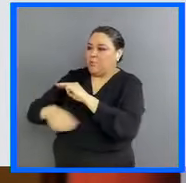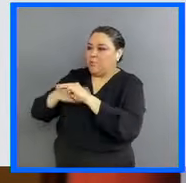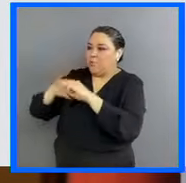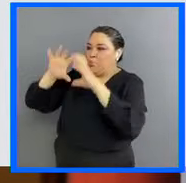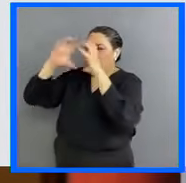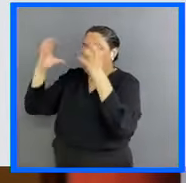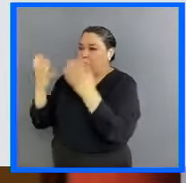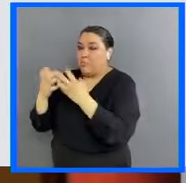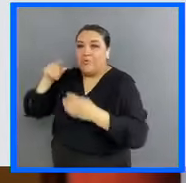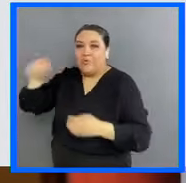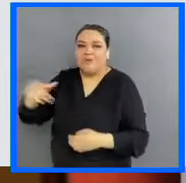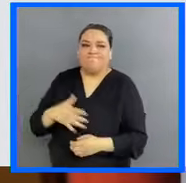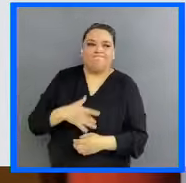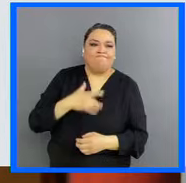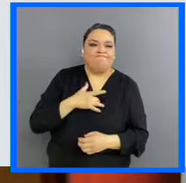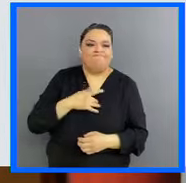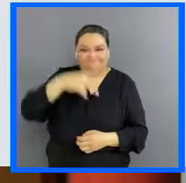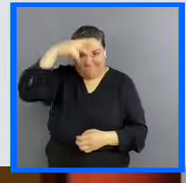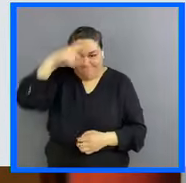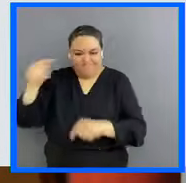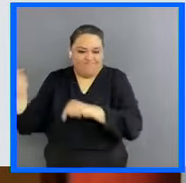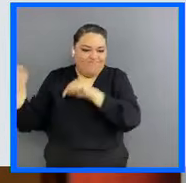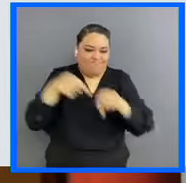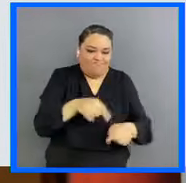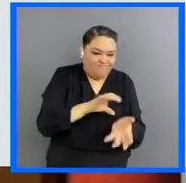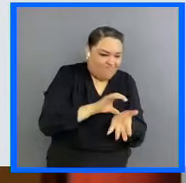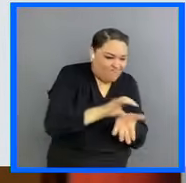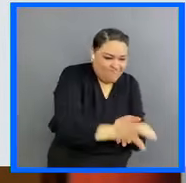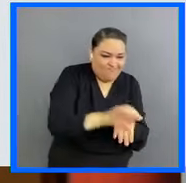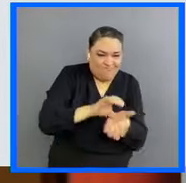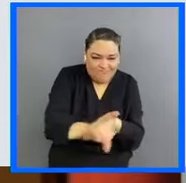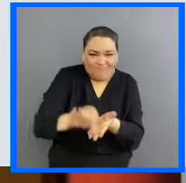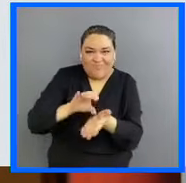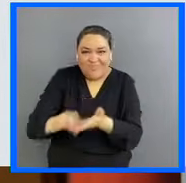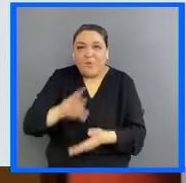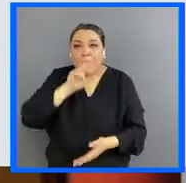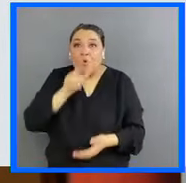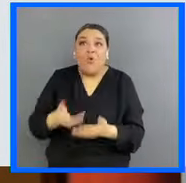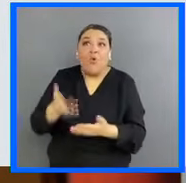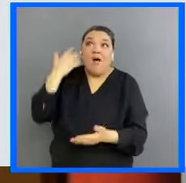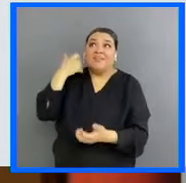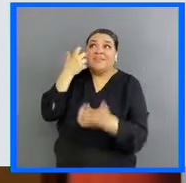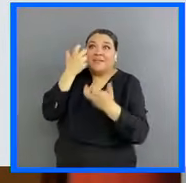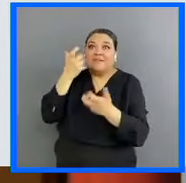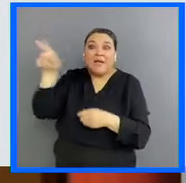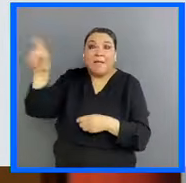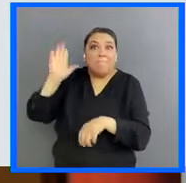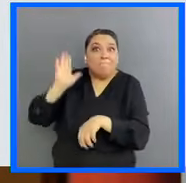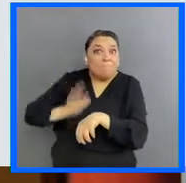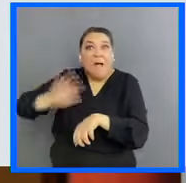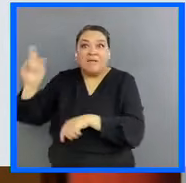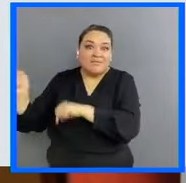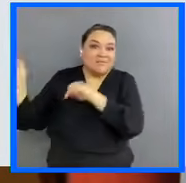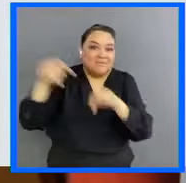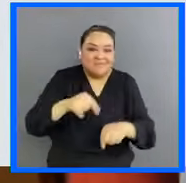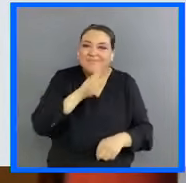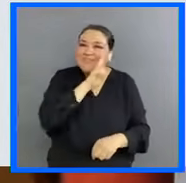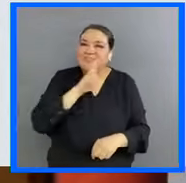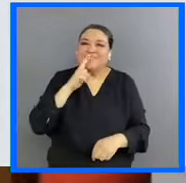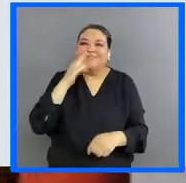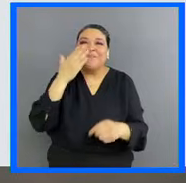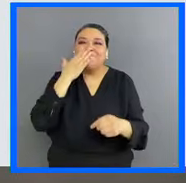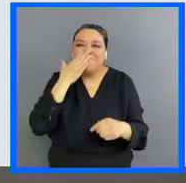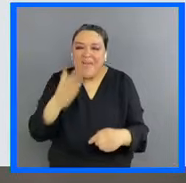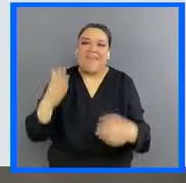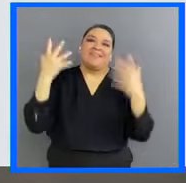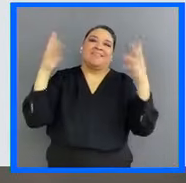decidiendo invertir por México en mayor proporción a la que habíamos incluso esperado. Por eso es muy, muy buena noticia. De lo que más